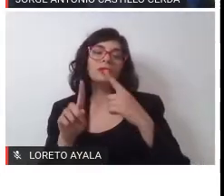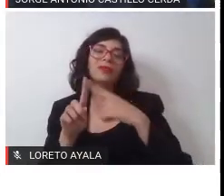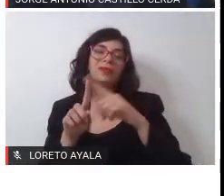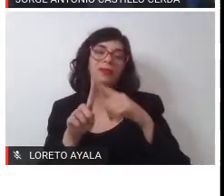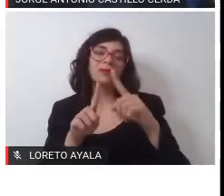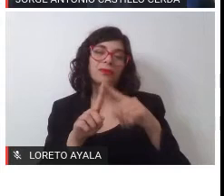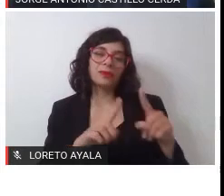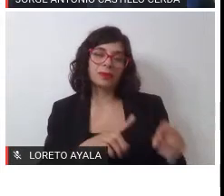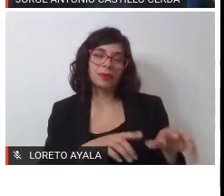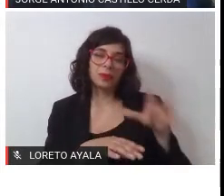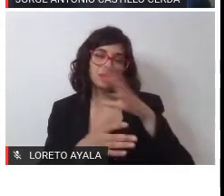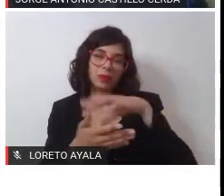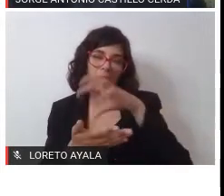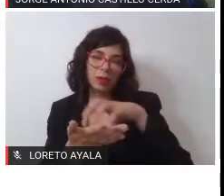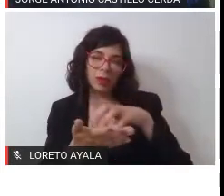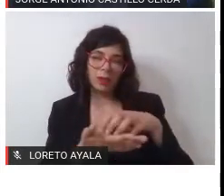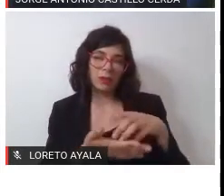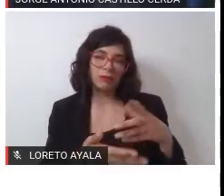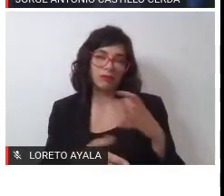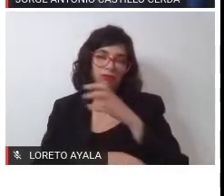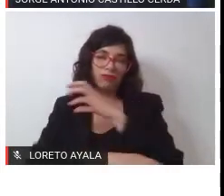para poder juntarnos y